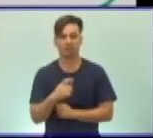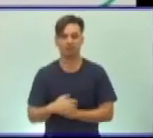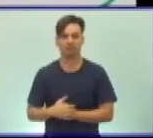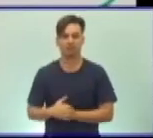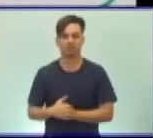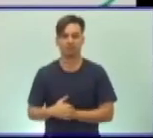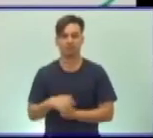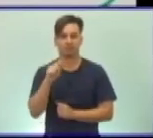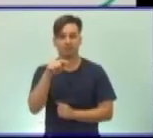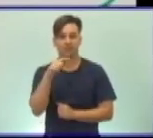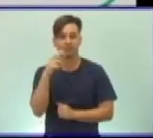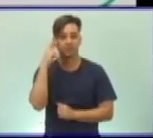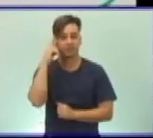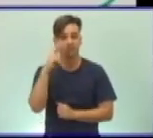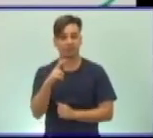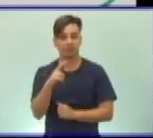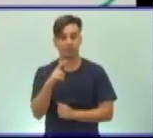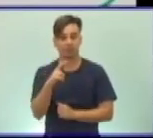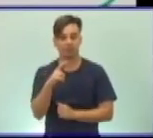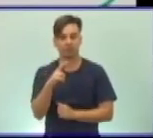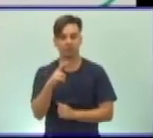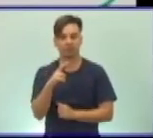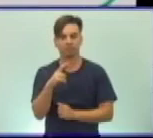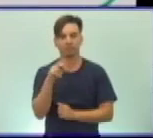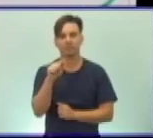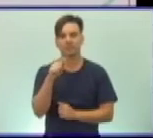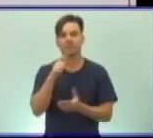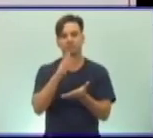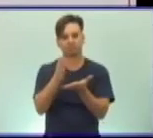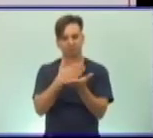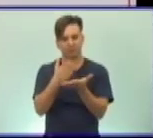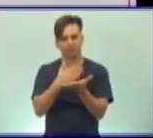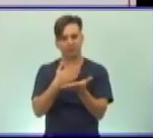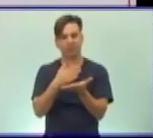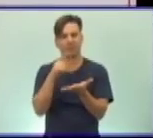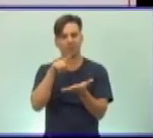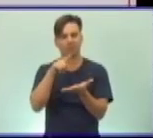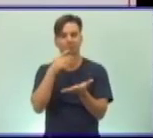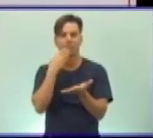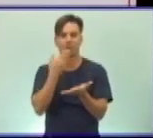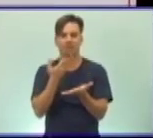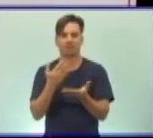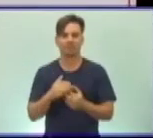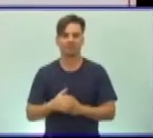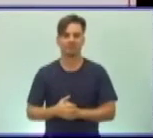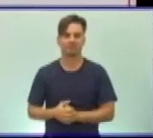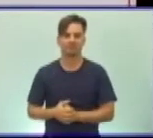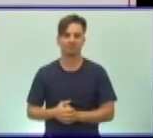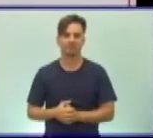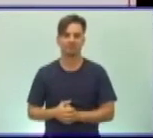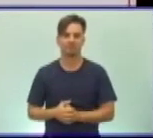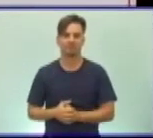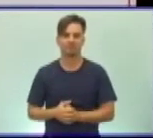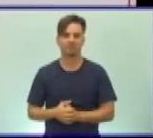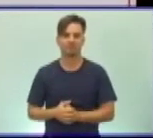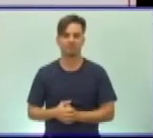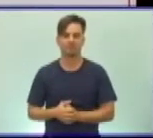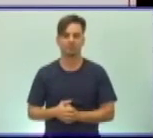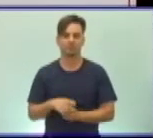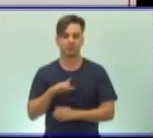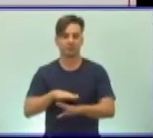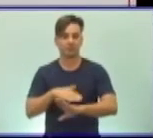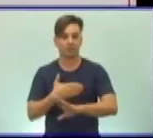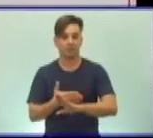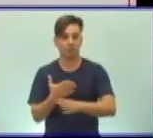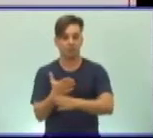que esta respuesta también la tienes en tu libro de texto. Tienes después, antes de dar la respuesta literal,